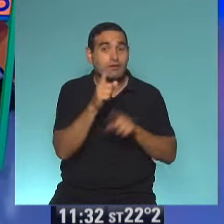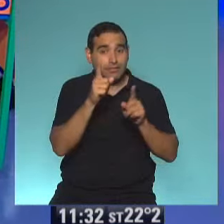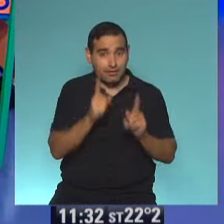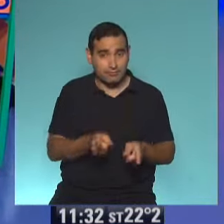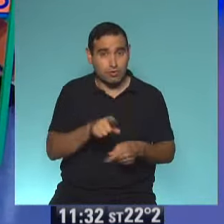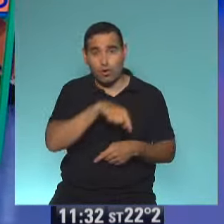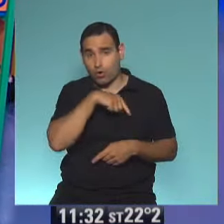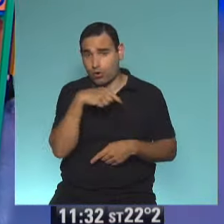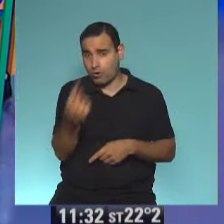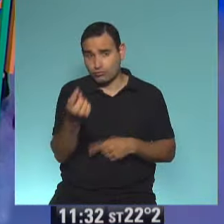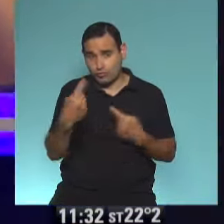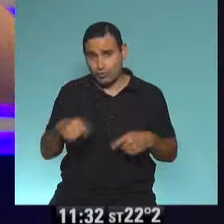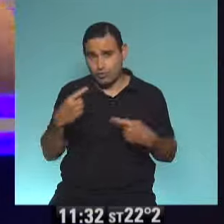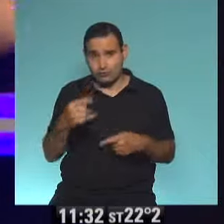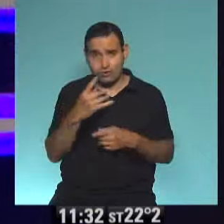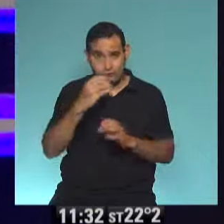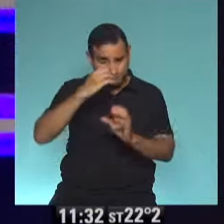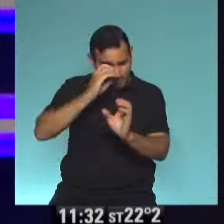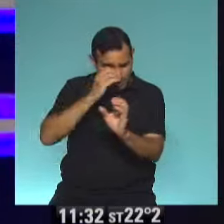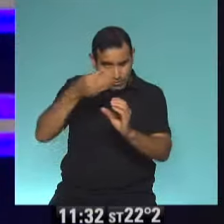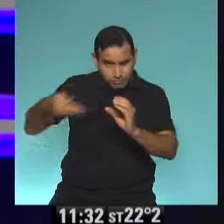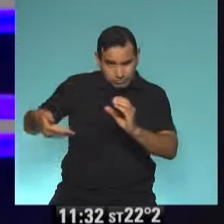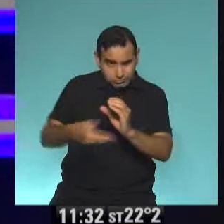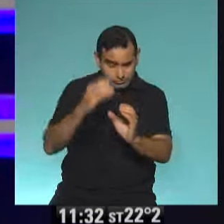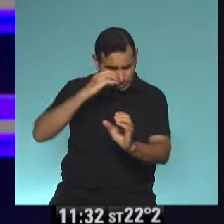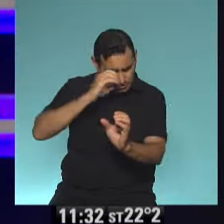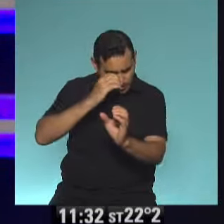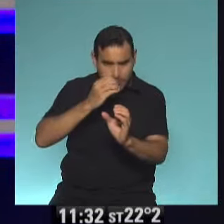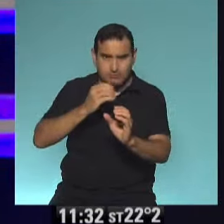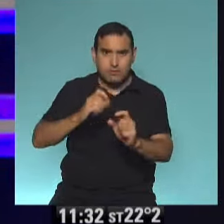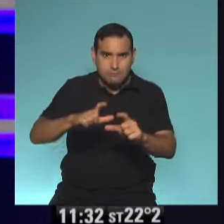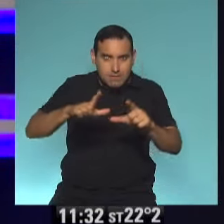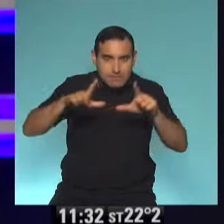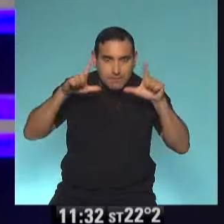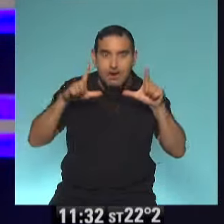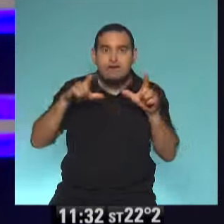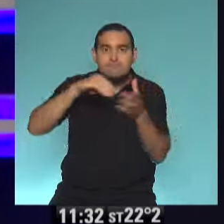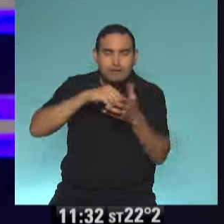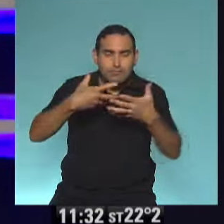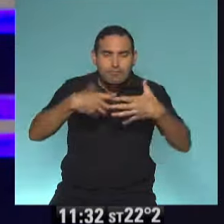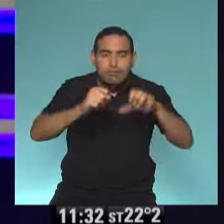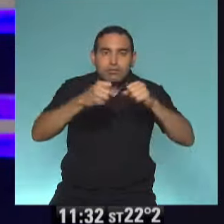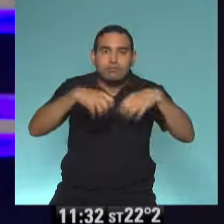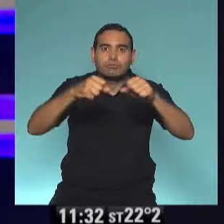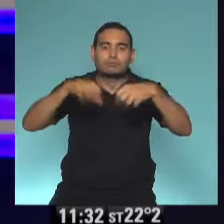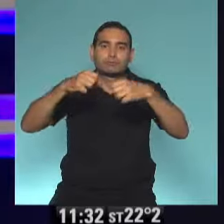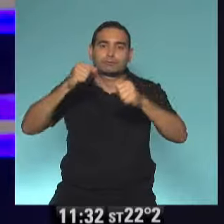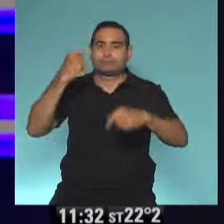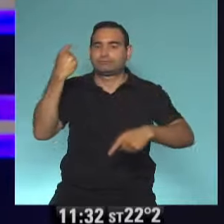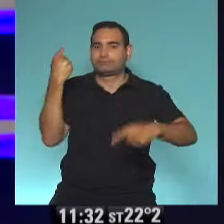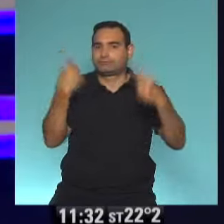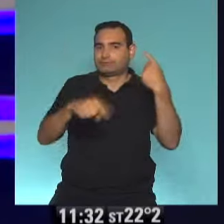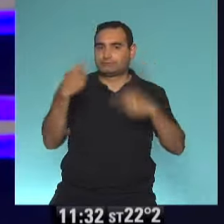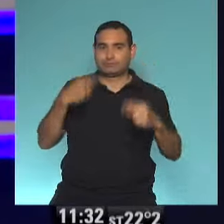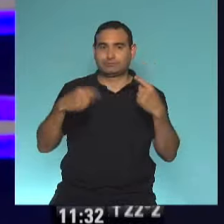con otros instrumentos, claro, como un microscopio que te hace ver muy, muy, muy de cerca, y podemos ir descubriendo un montón de cosas que a simple vista